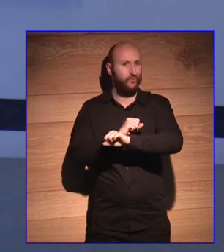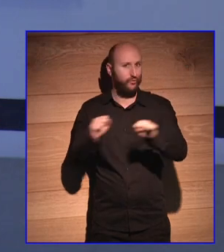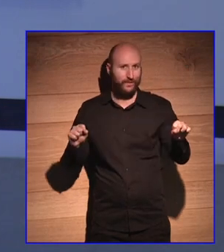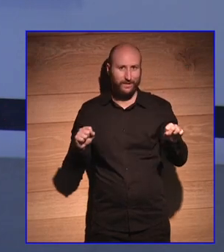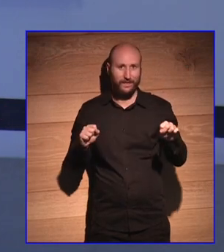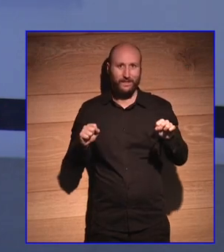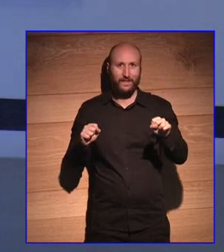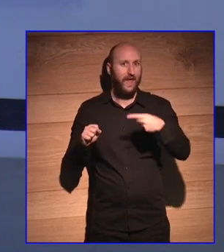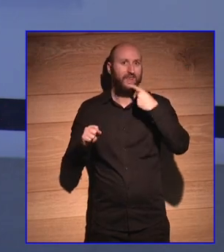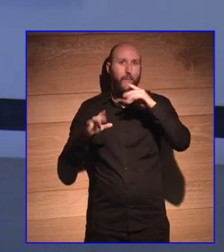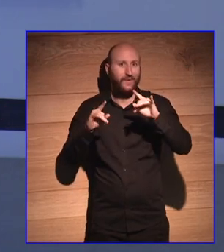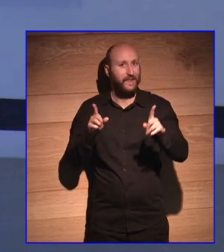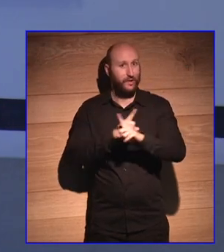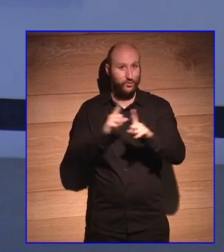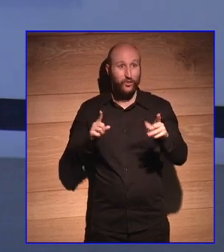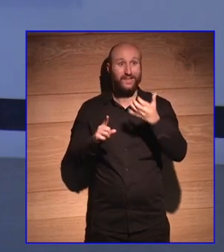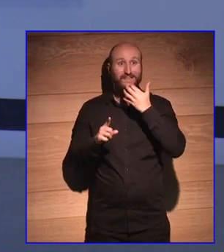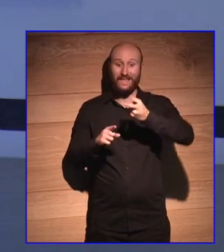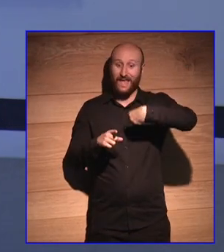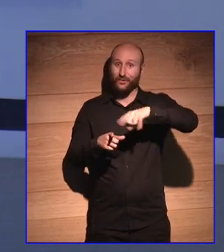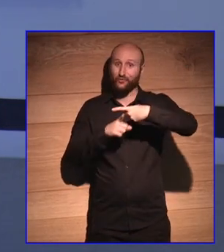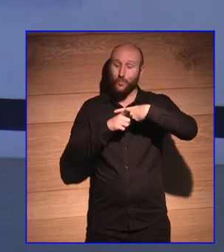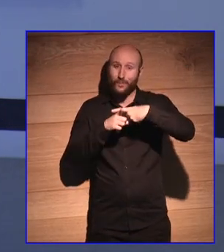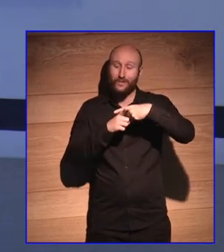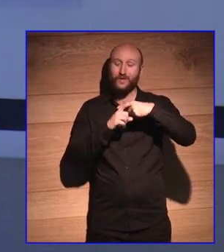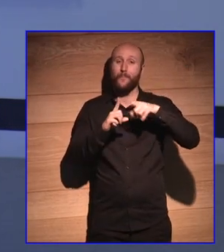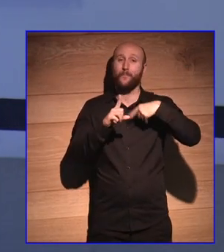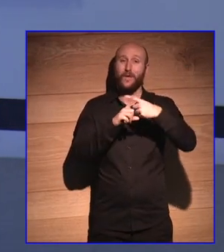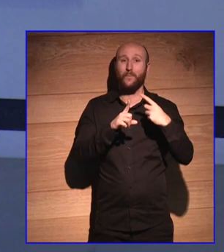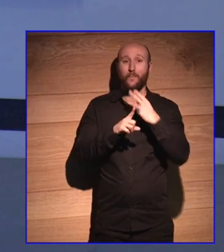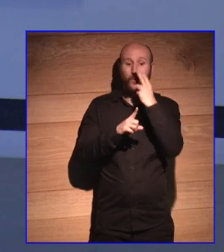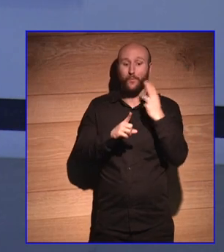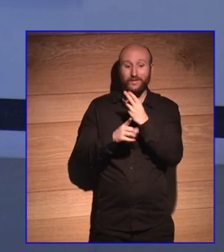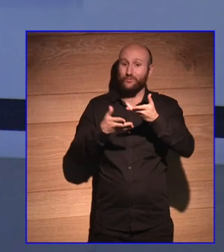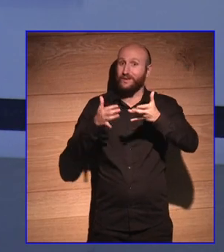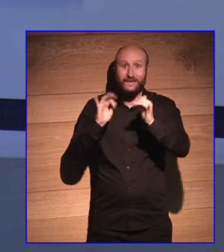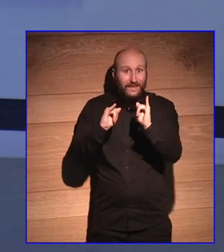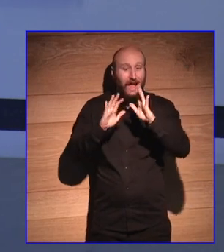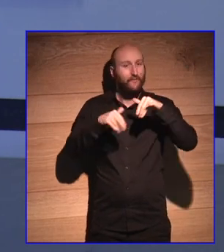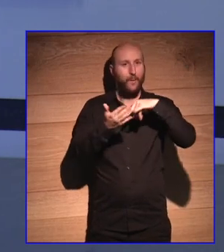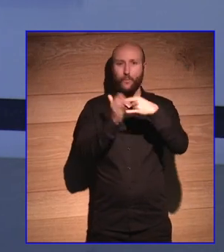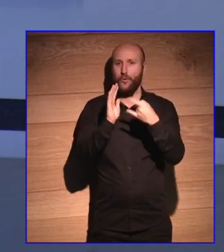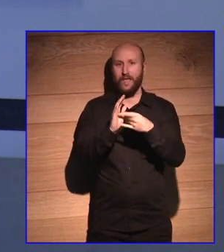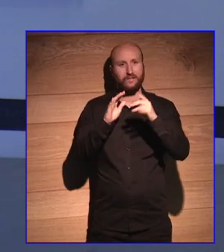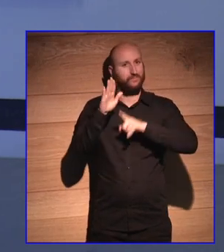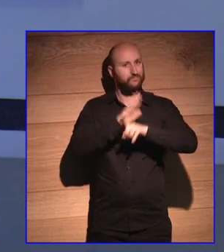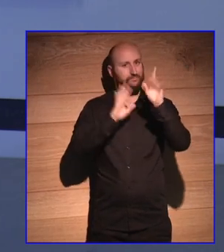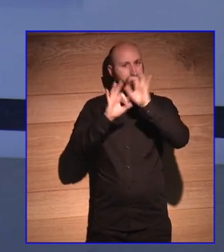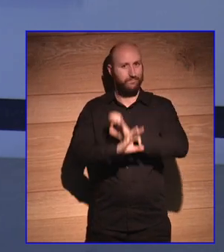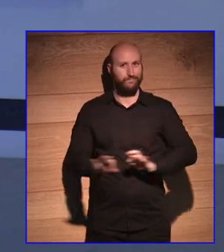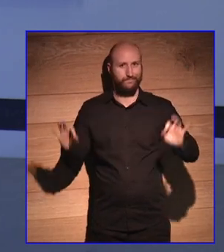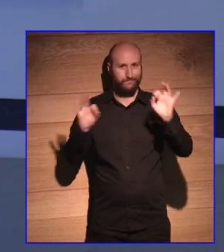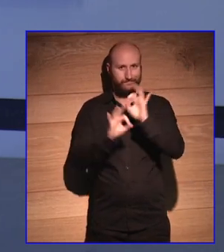frase hecha si no hubieran sido tan género como comprometidos no habríamos podido desarrollar este proyecto no ha sido meramente